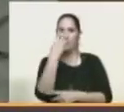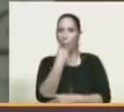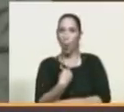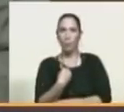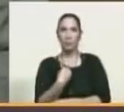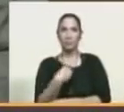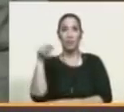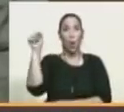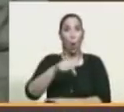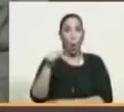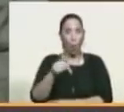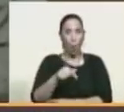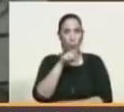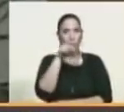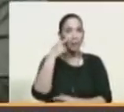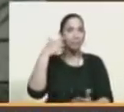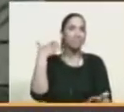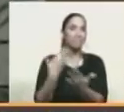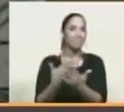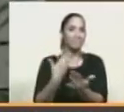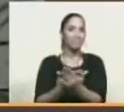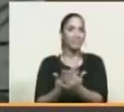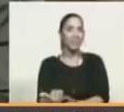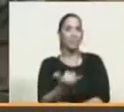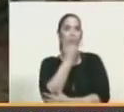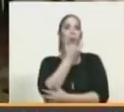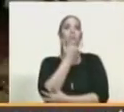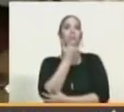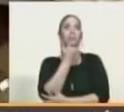Y hoy usted está comprobando que se equivocó.